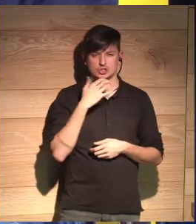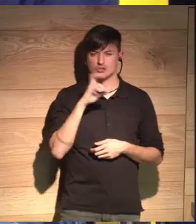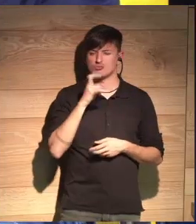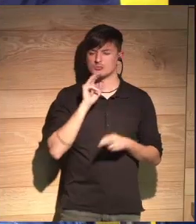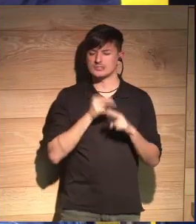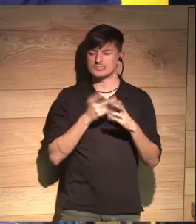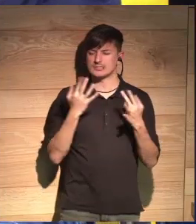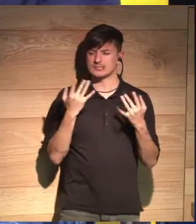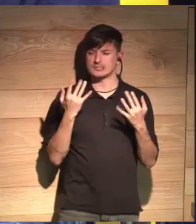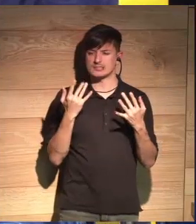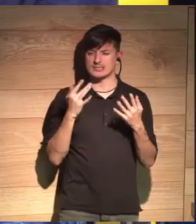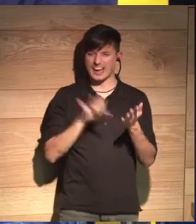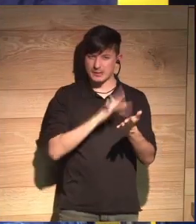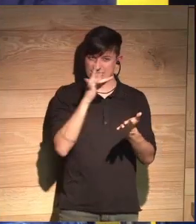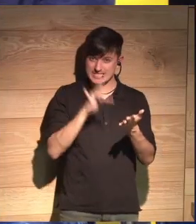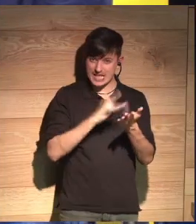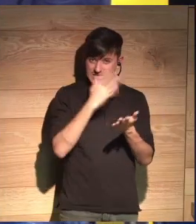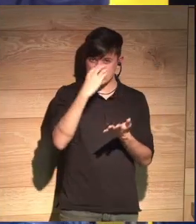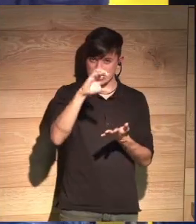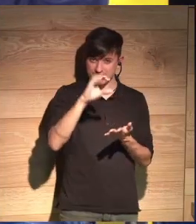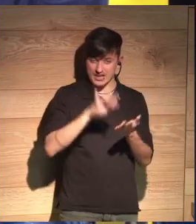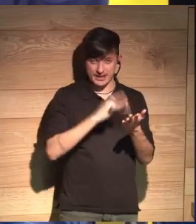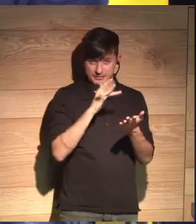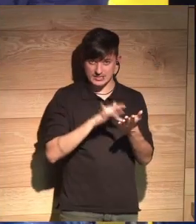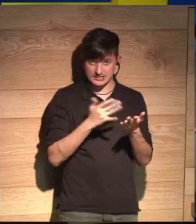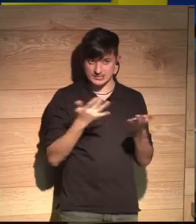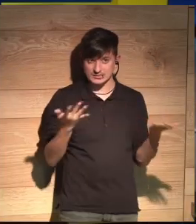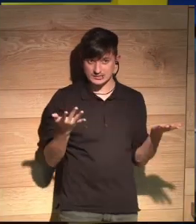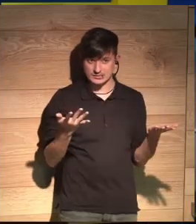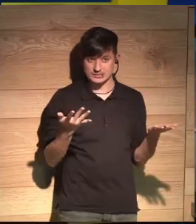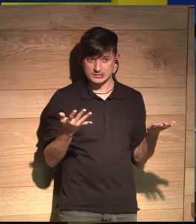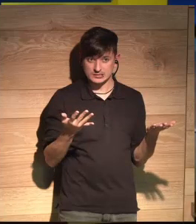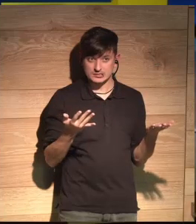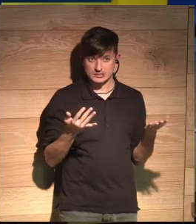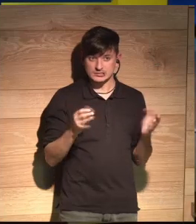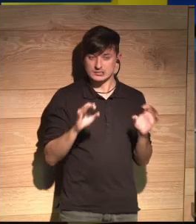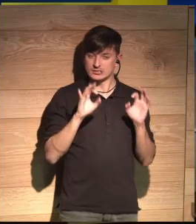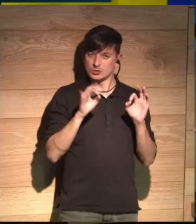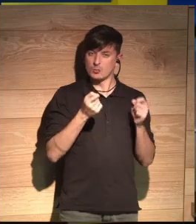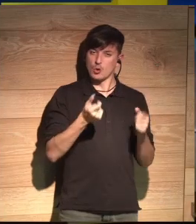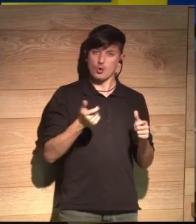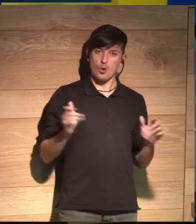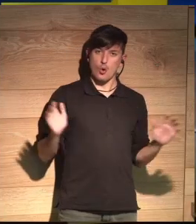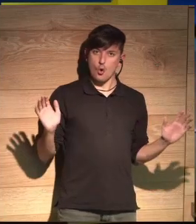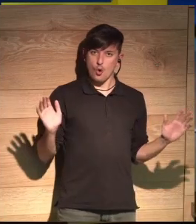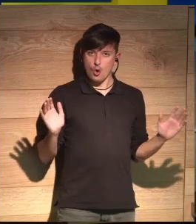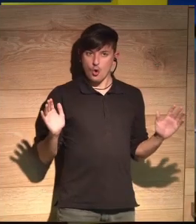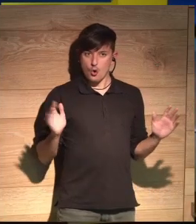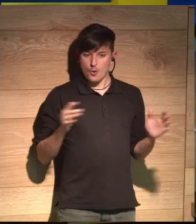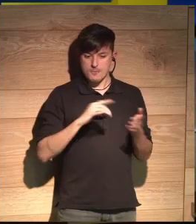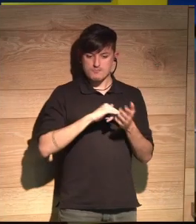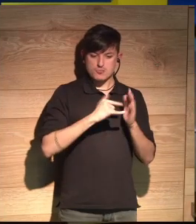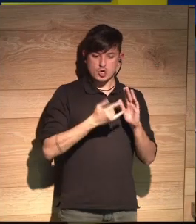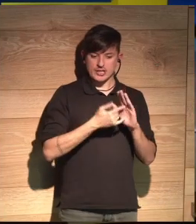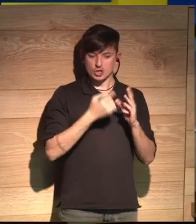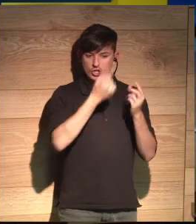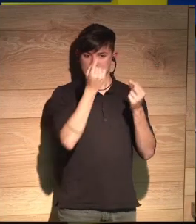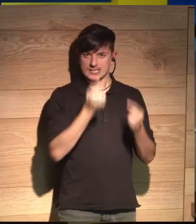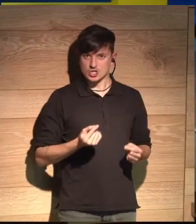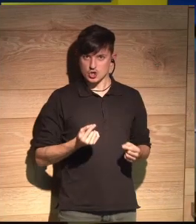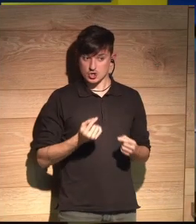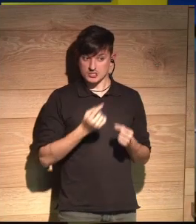revistas científicas y periodistas las otras revistas son un poco proyectos de diseño